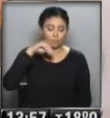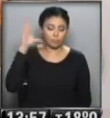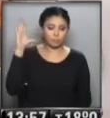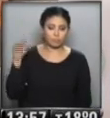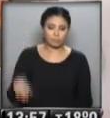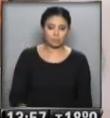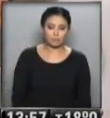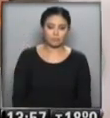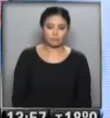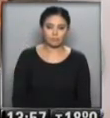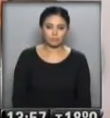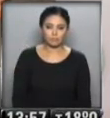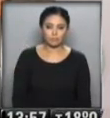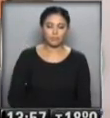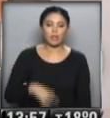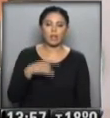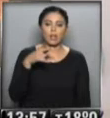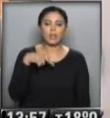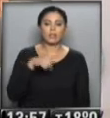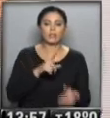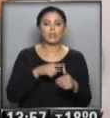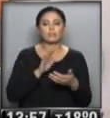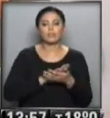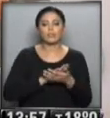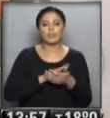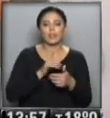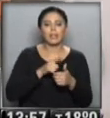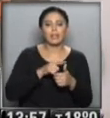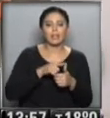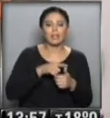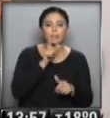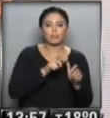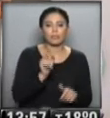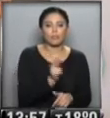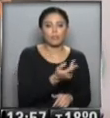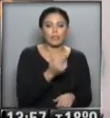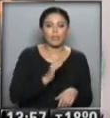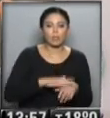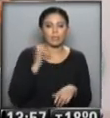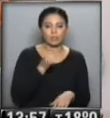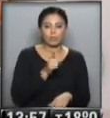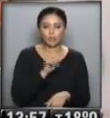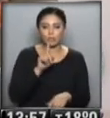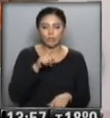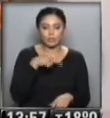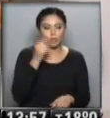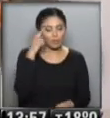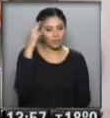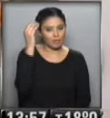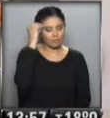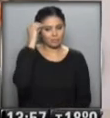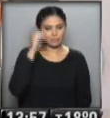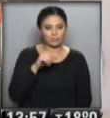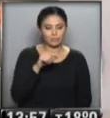parte. No me refiero ya a los crímenes de la dictadura, esos por suerte no se han olvidado.